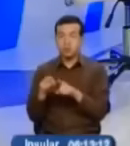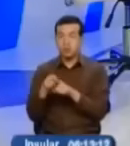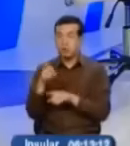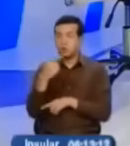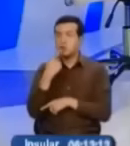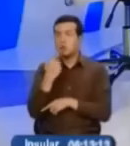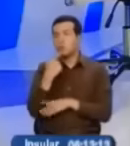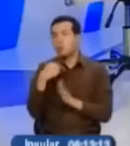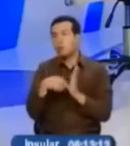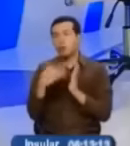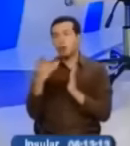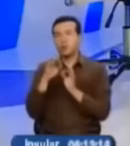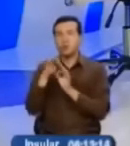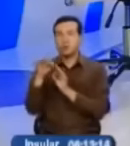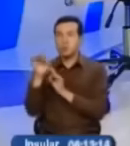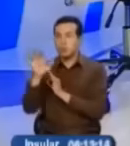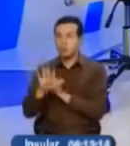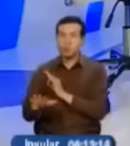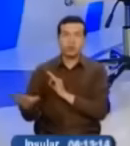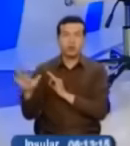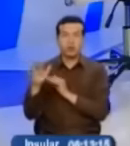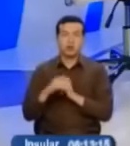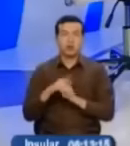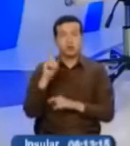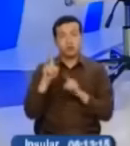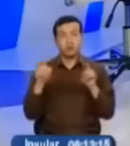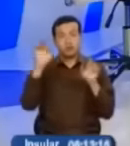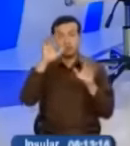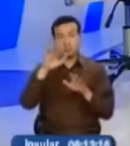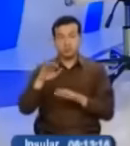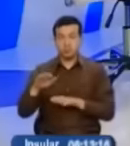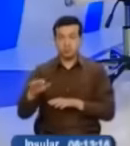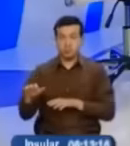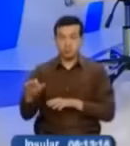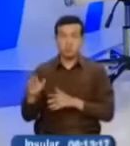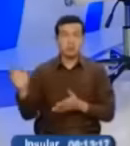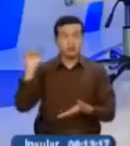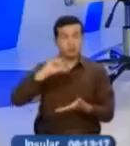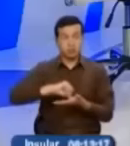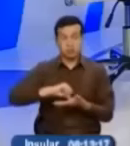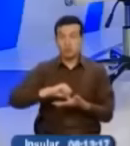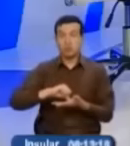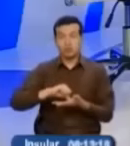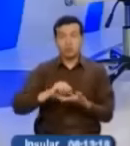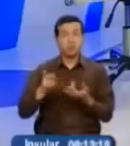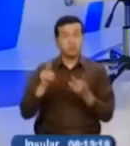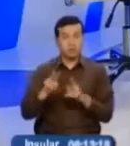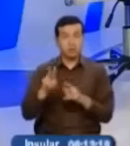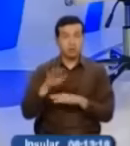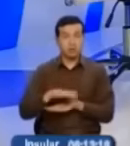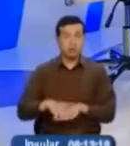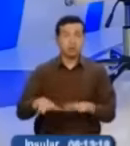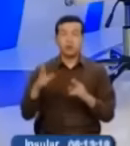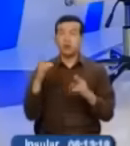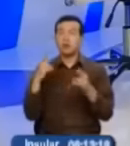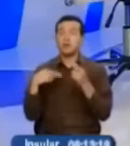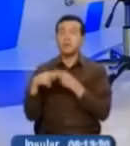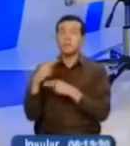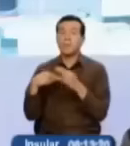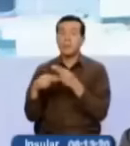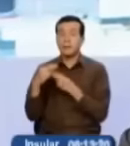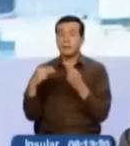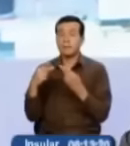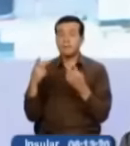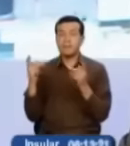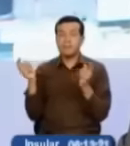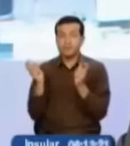los sectores rurales, aunque hay también agricultura urbana. Al comercio al por